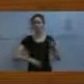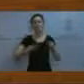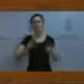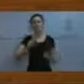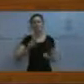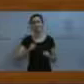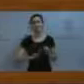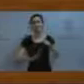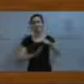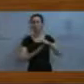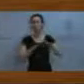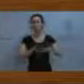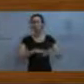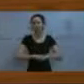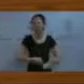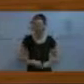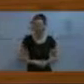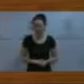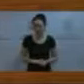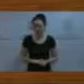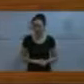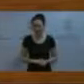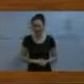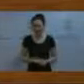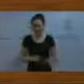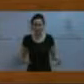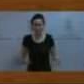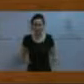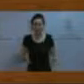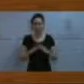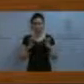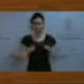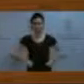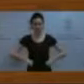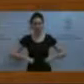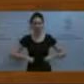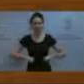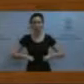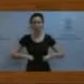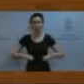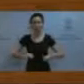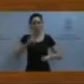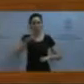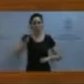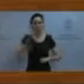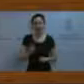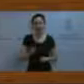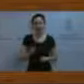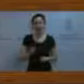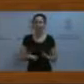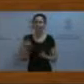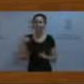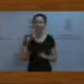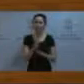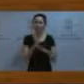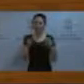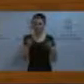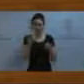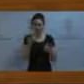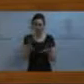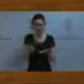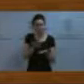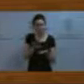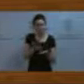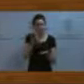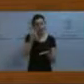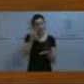es verdad que se instasen acuerdos, que se instasen. No, mire, repase diarios de sesiones porque sobre eso